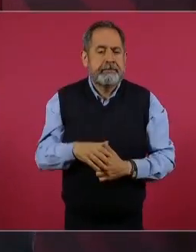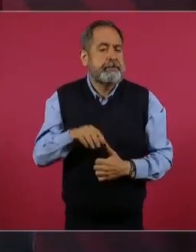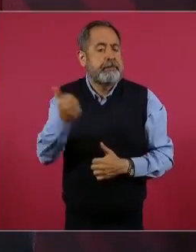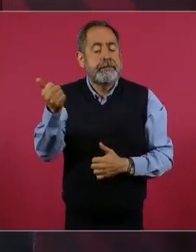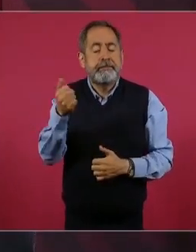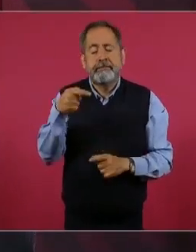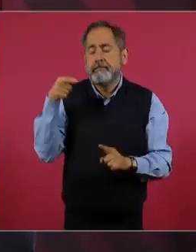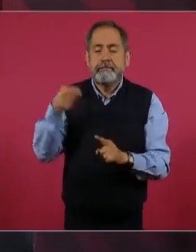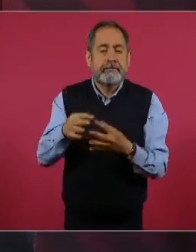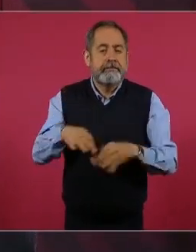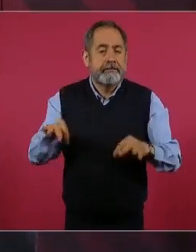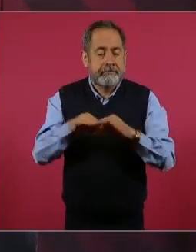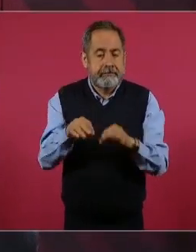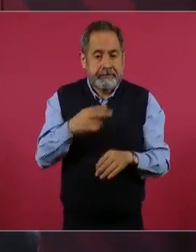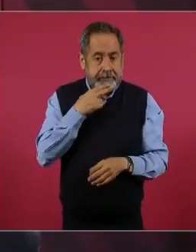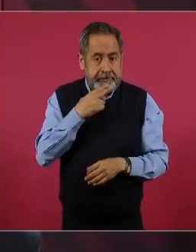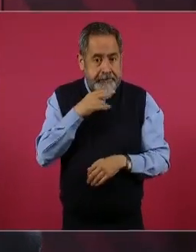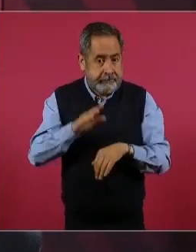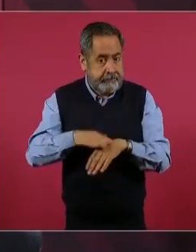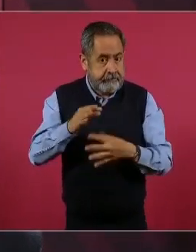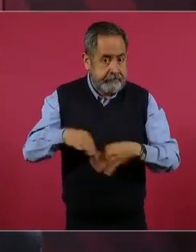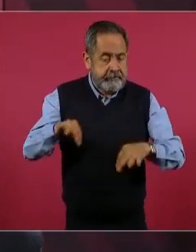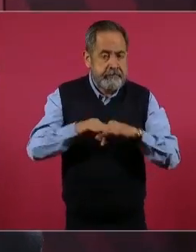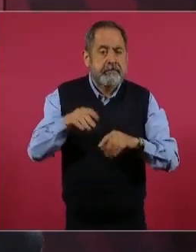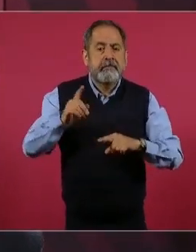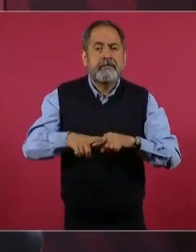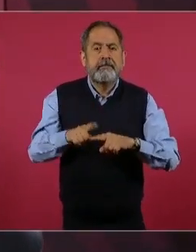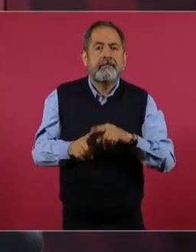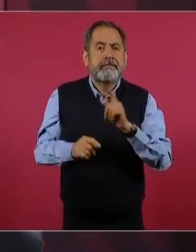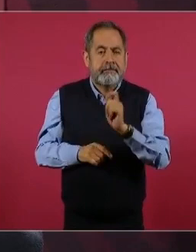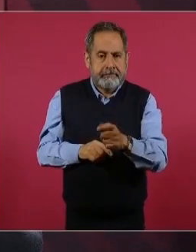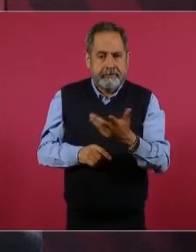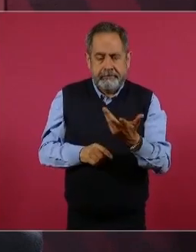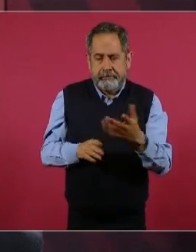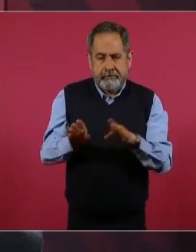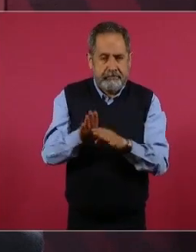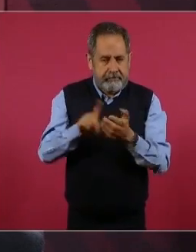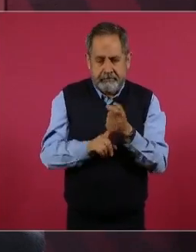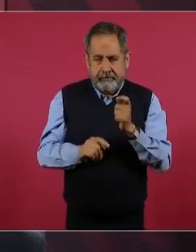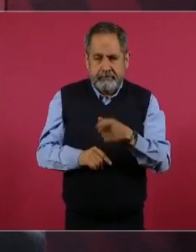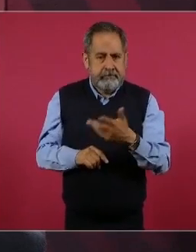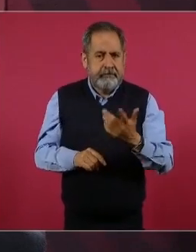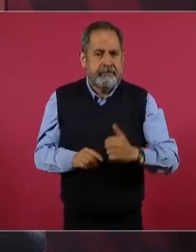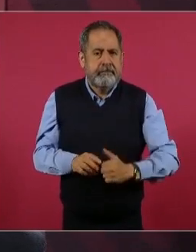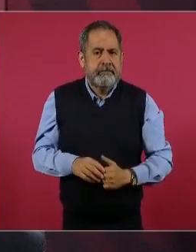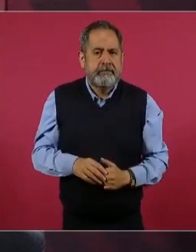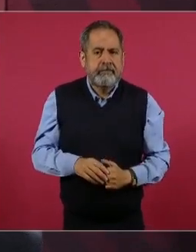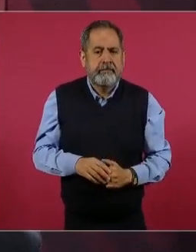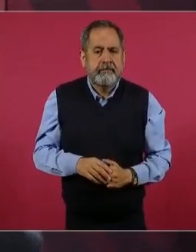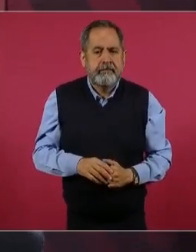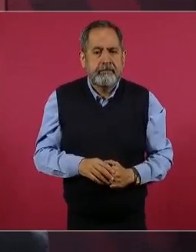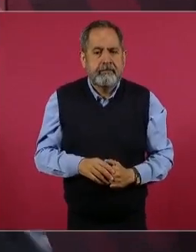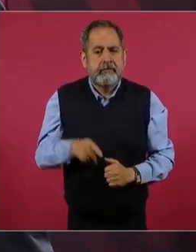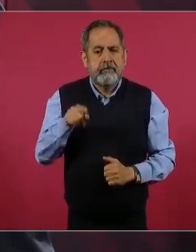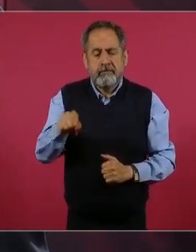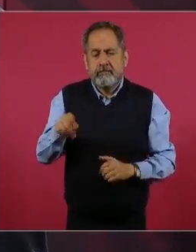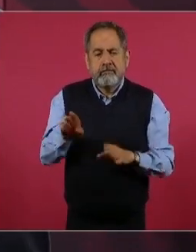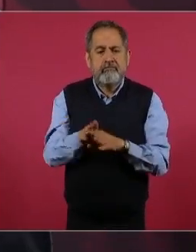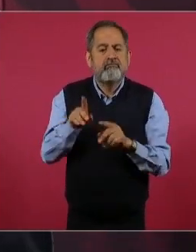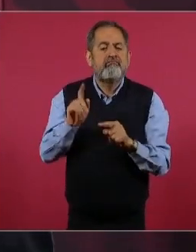estratégica, que tiene que ver con la naturaleza, es el